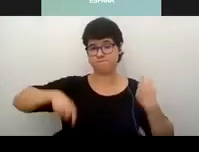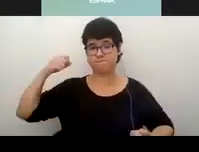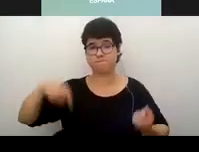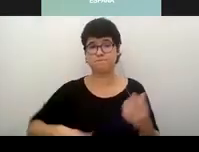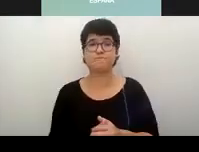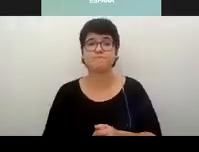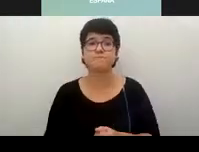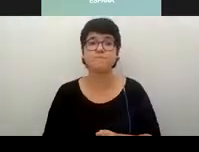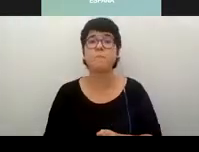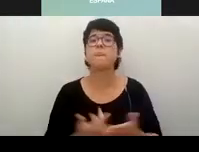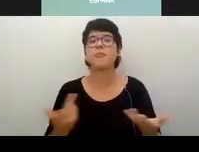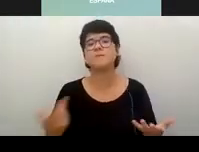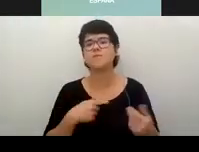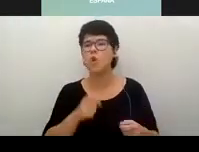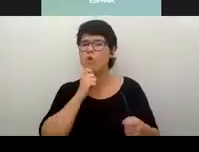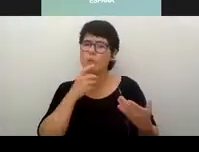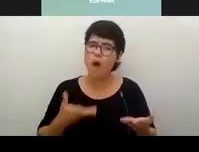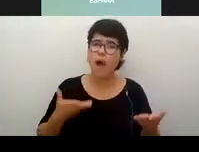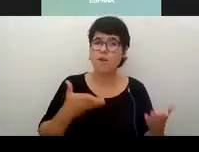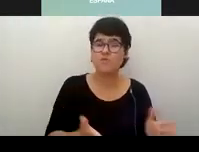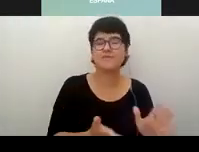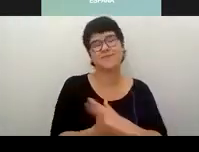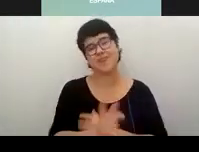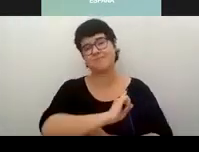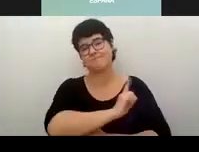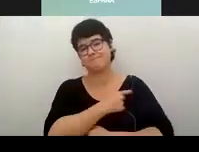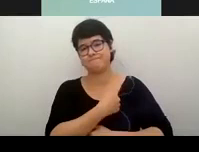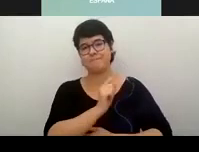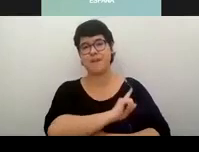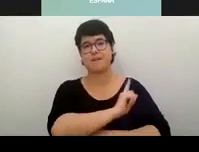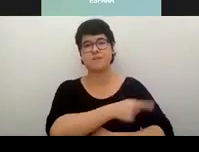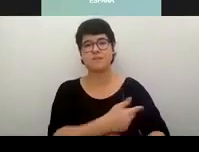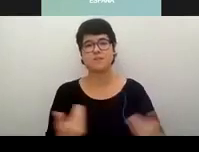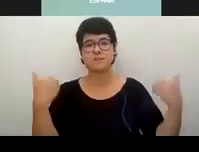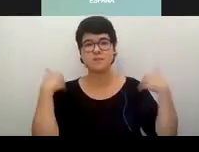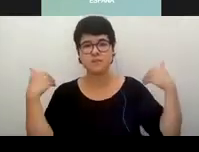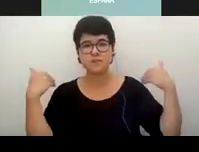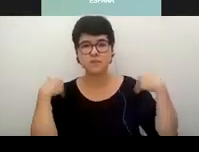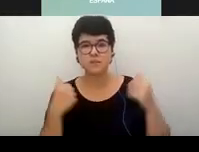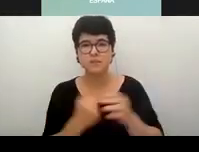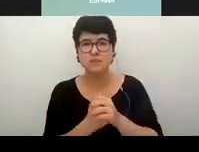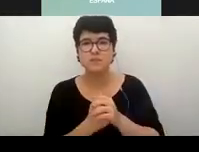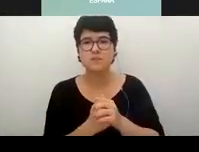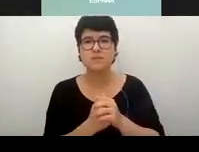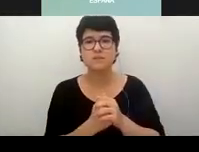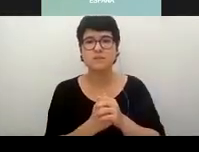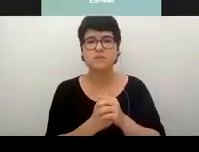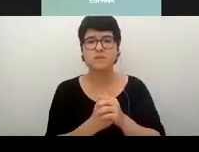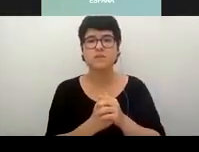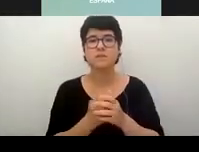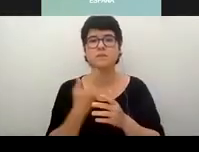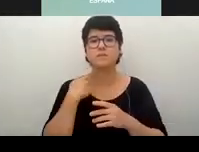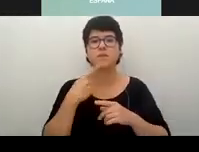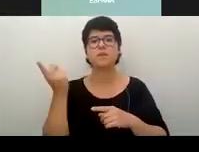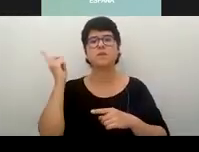físico, de hecho es la charla que estamos haciendo hoy. Recordad que el estudio de referencia es este que tenéis aquí abajo, pero también la